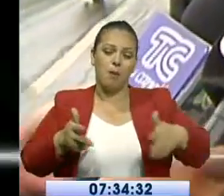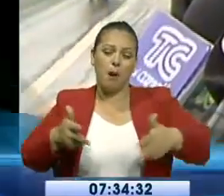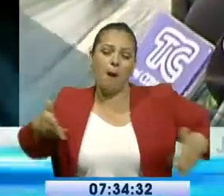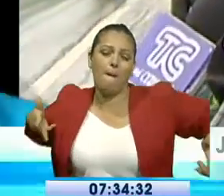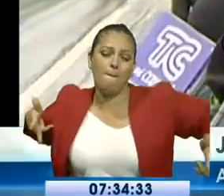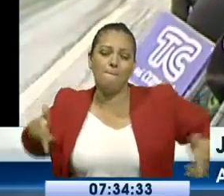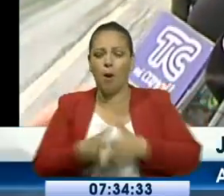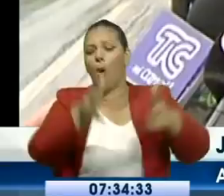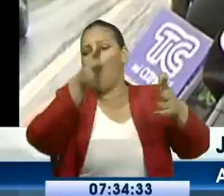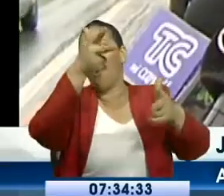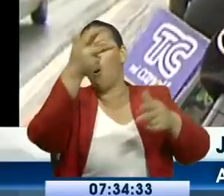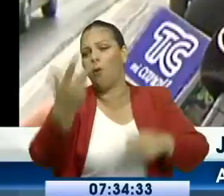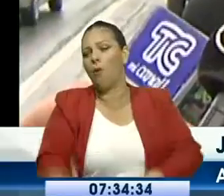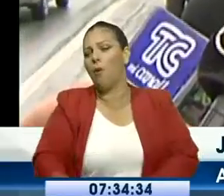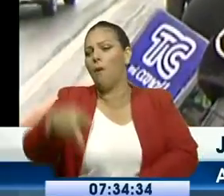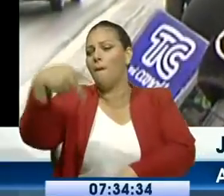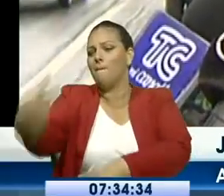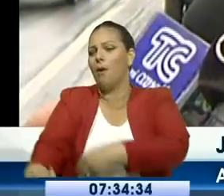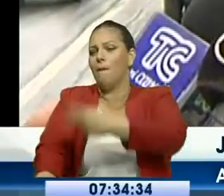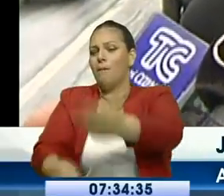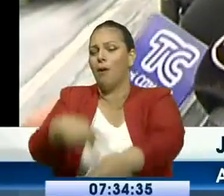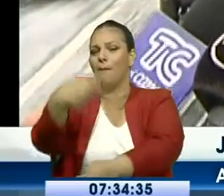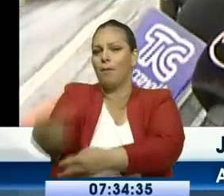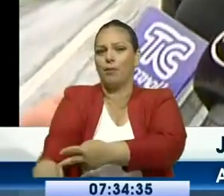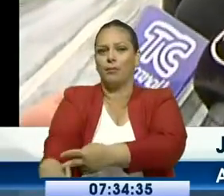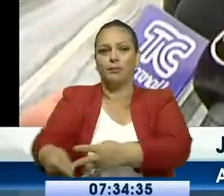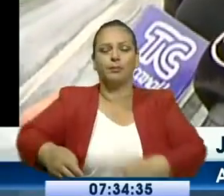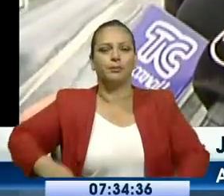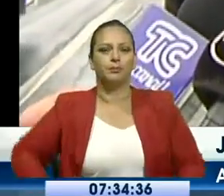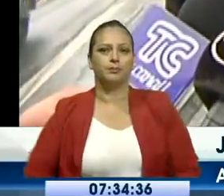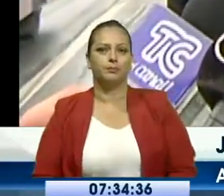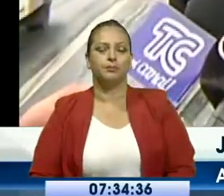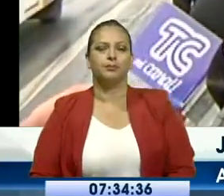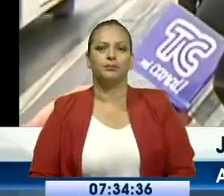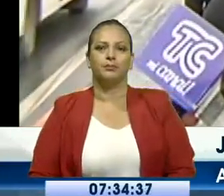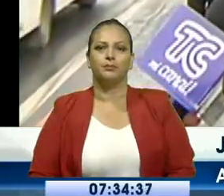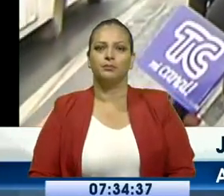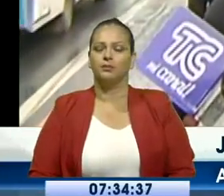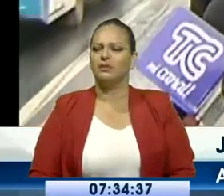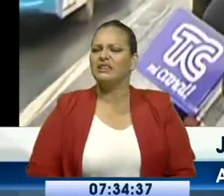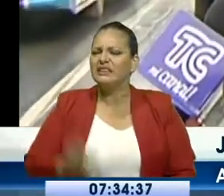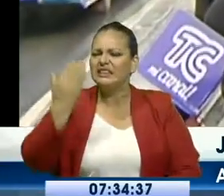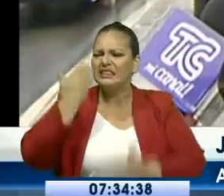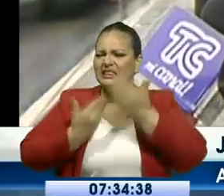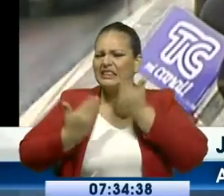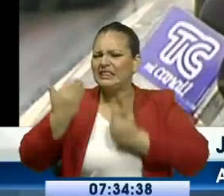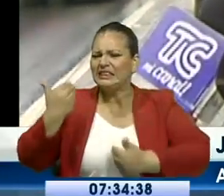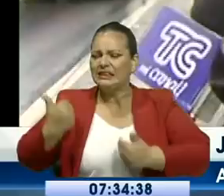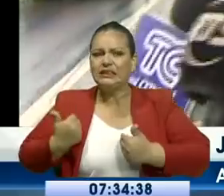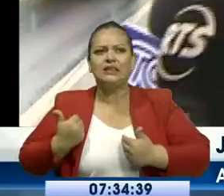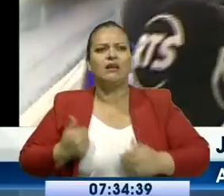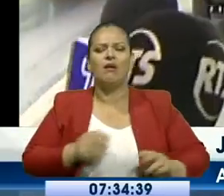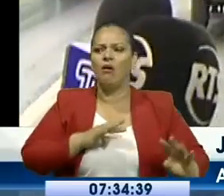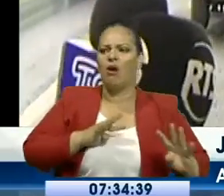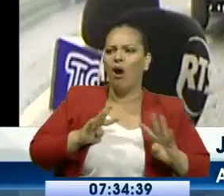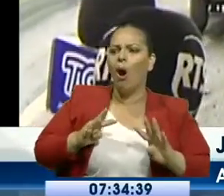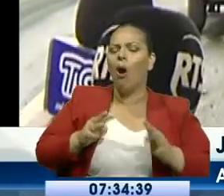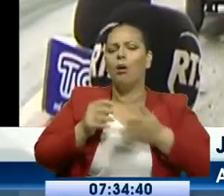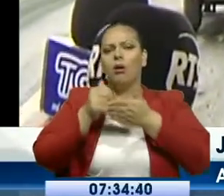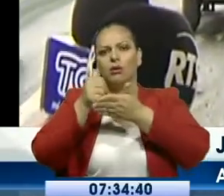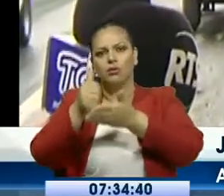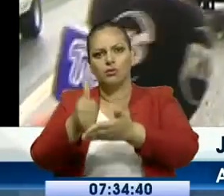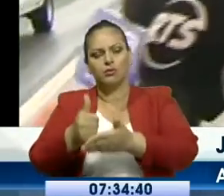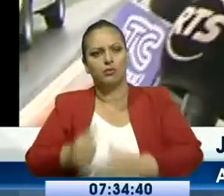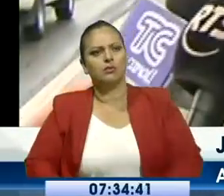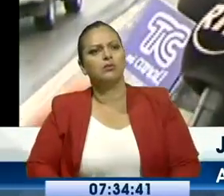colaboraron, detuvieron su marcha y comenzaron a dar los primeros auxilios también los vehículos. Dicen que la moto iba a una